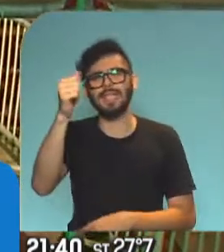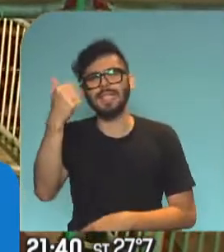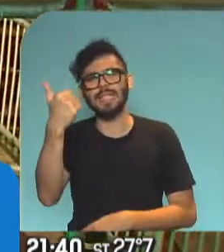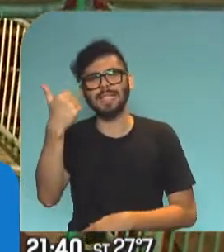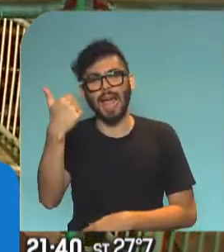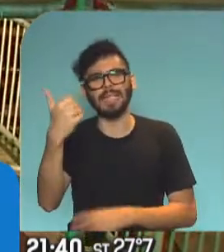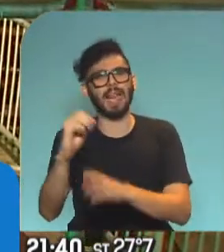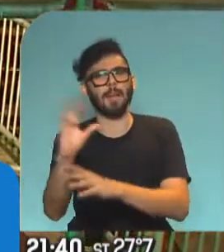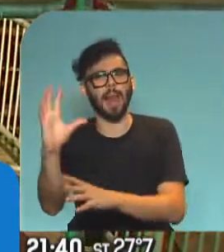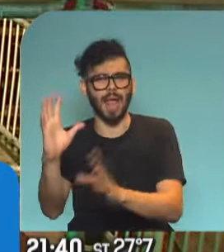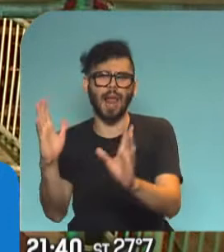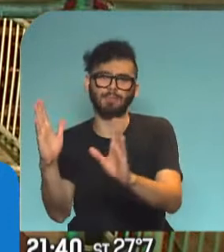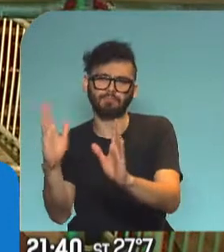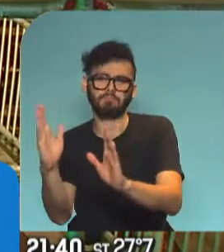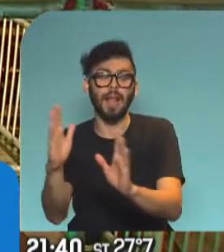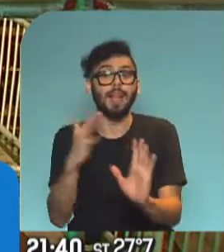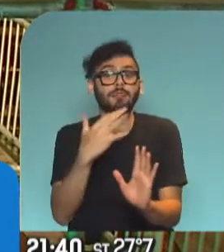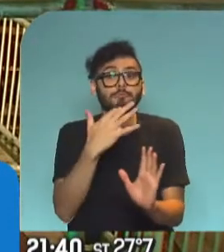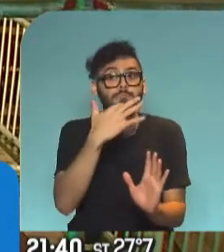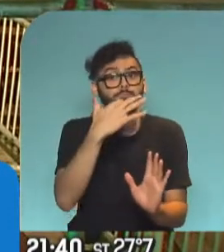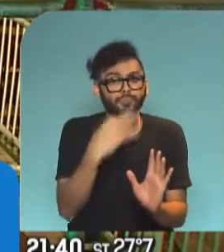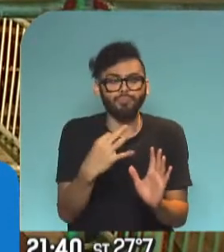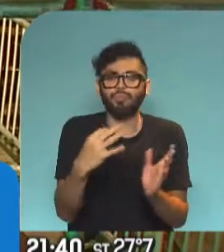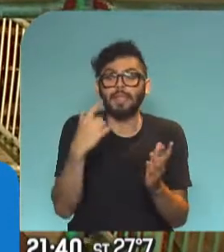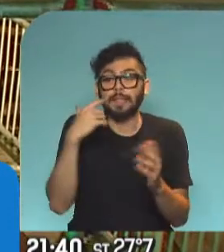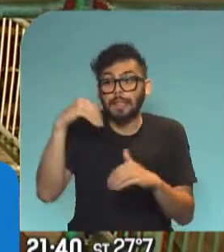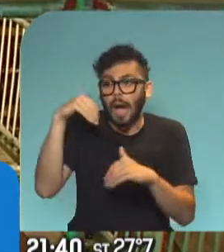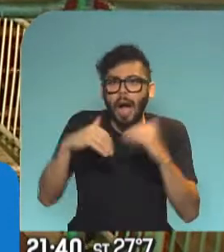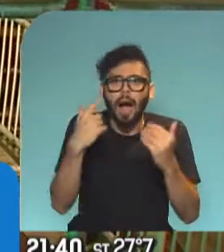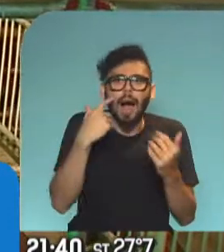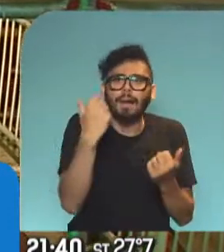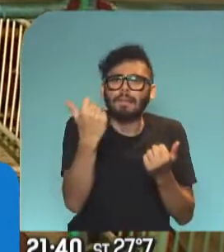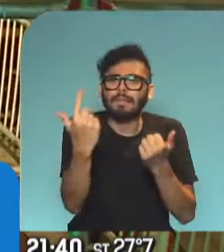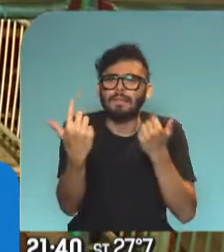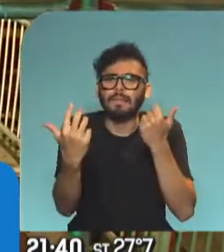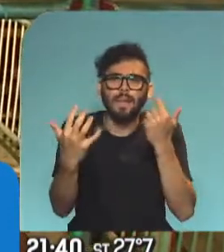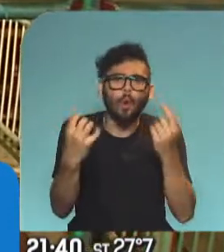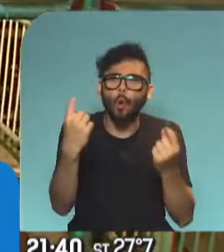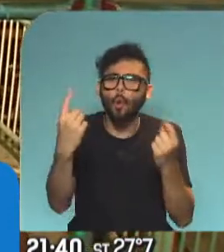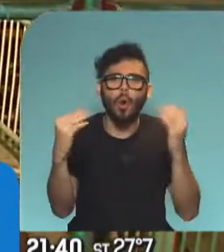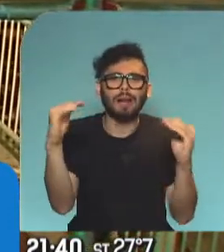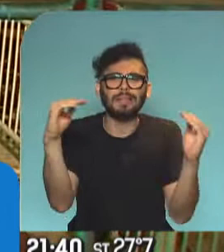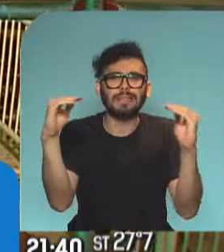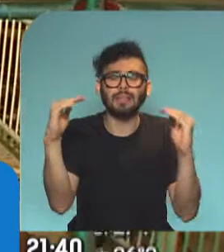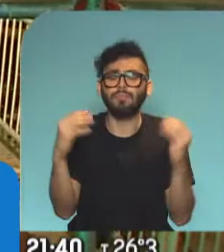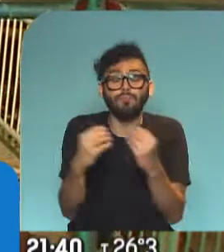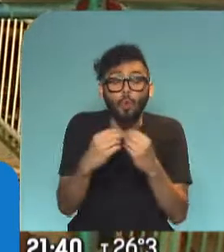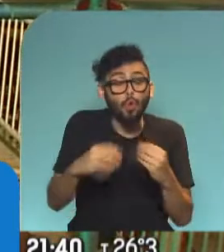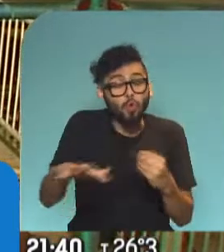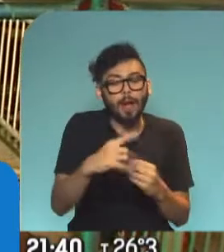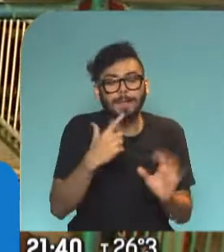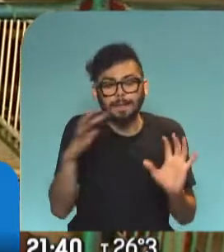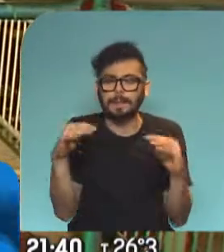la mañana. Está realmente contándose voto a voto, está, para muchos está en tablas en 34